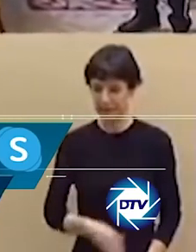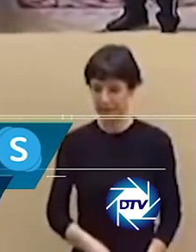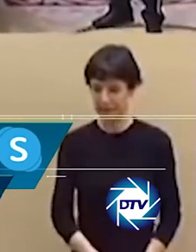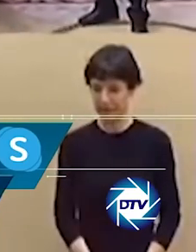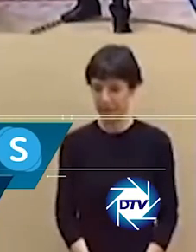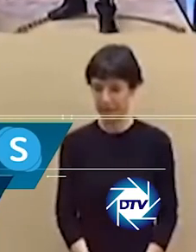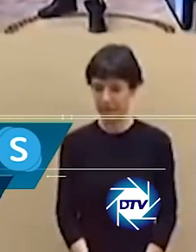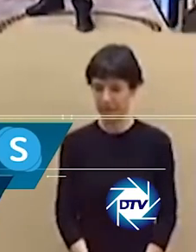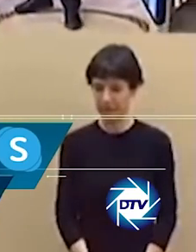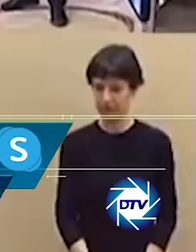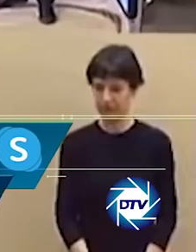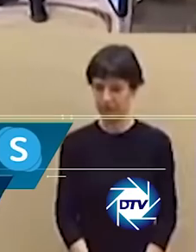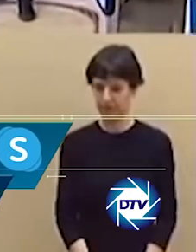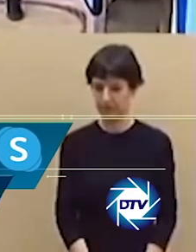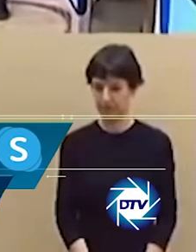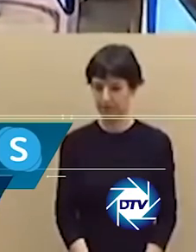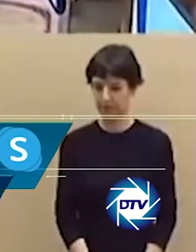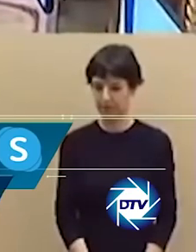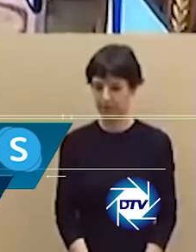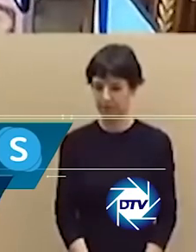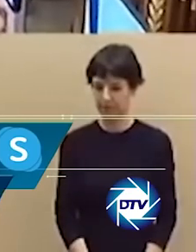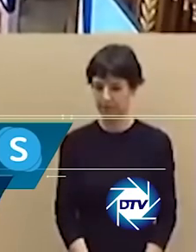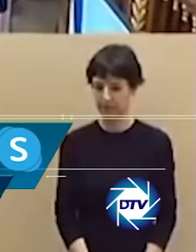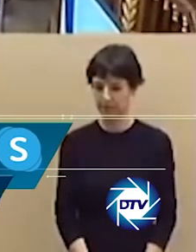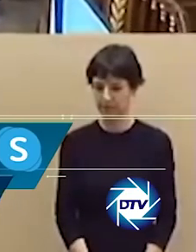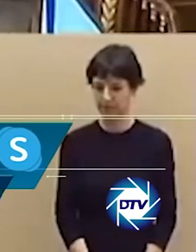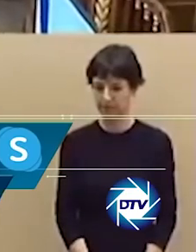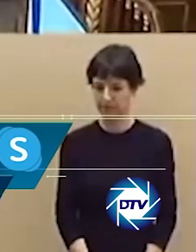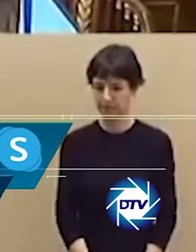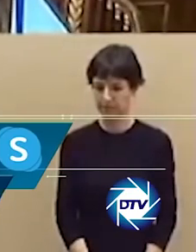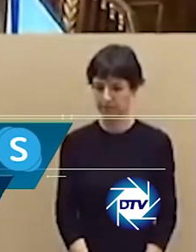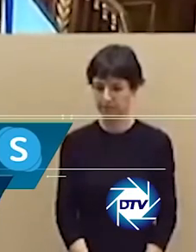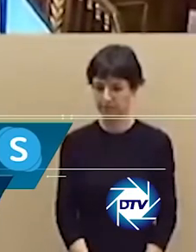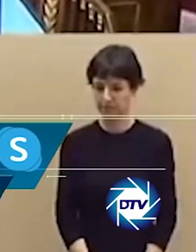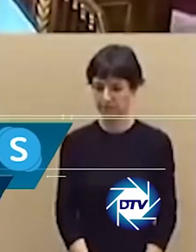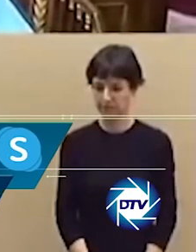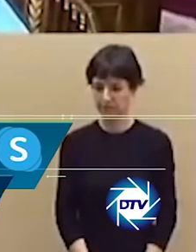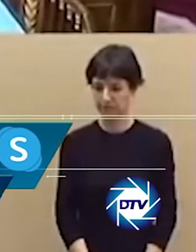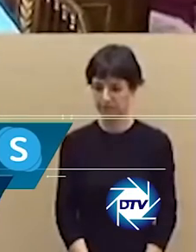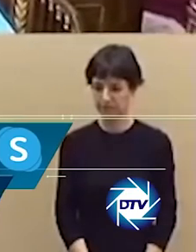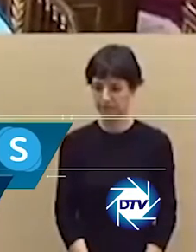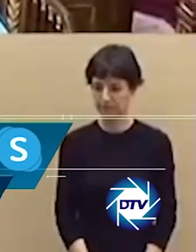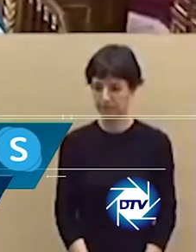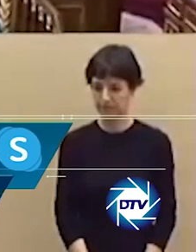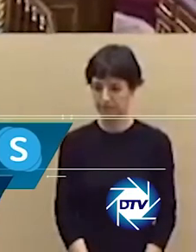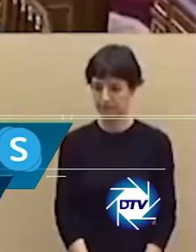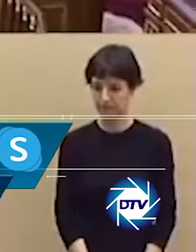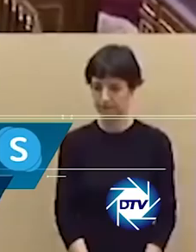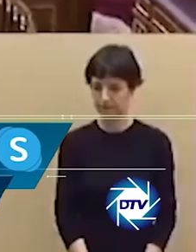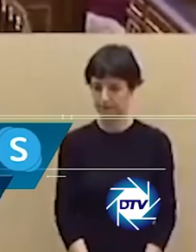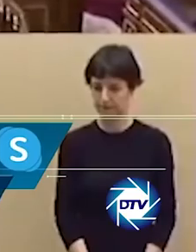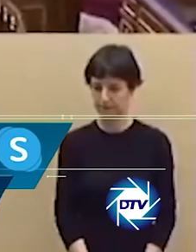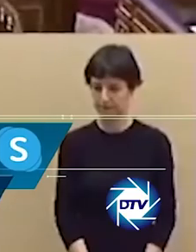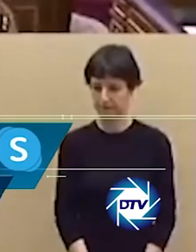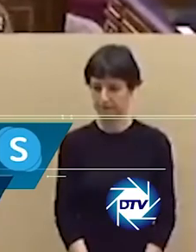Parlamento, a ver si realmente cambiamos las prioridades y nos dedicamos a las prioridades serias y no nos dedicamos a perseguir a países